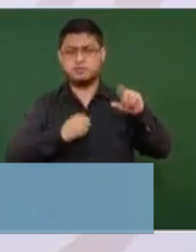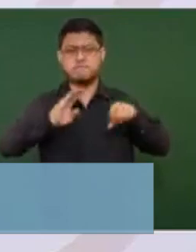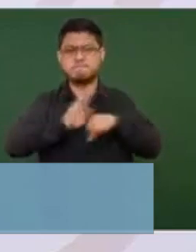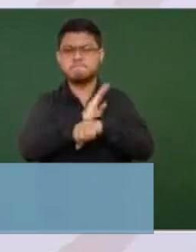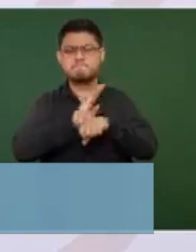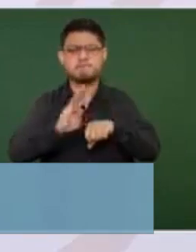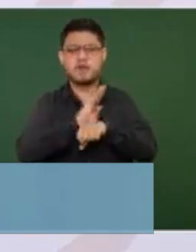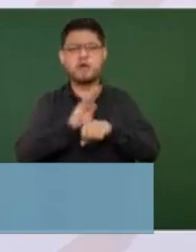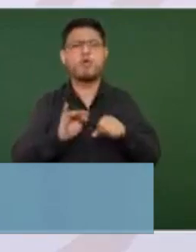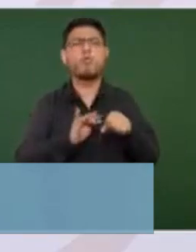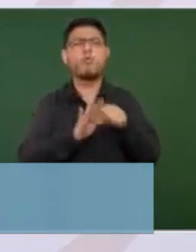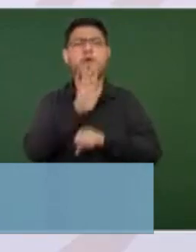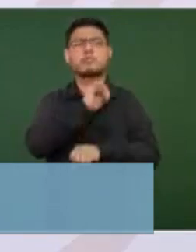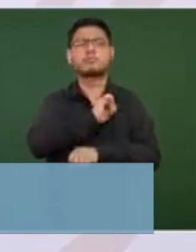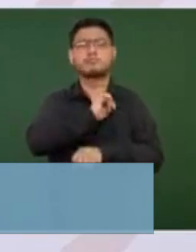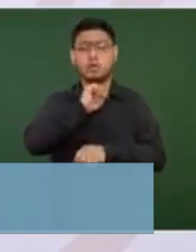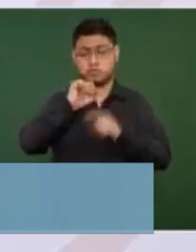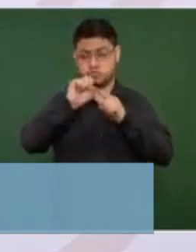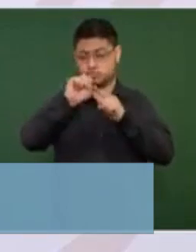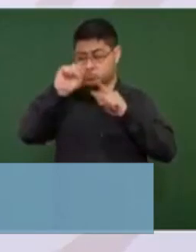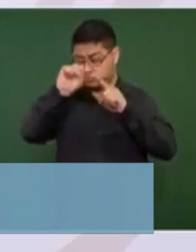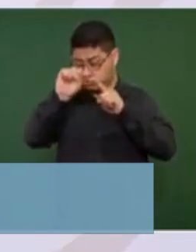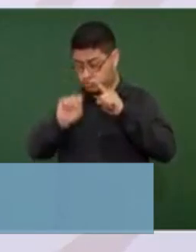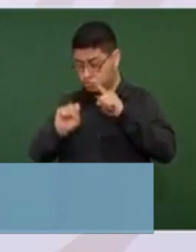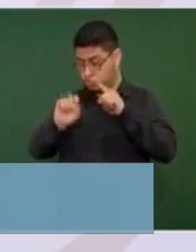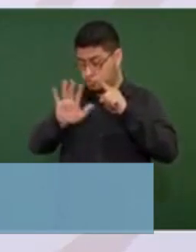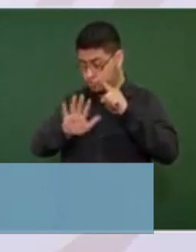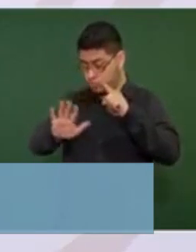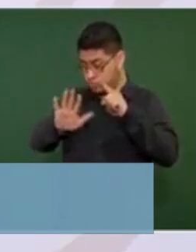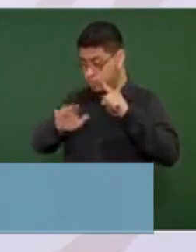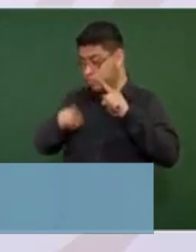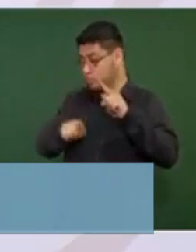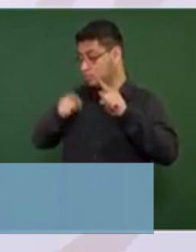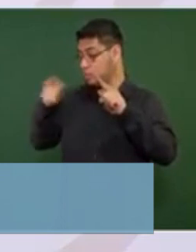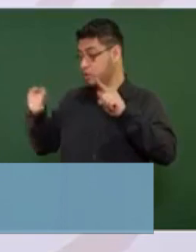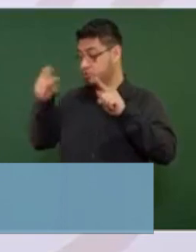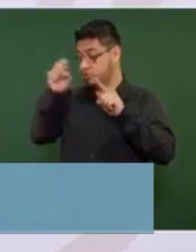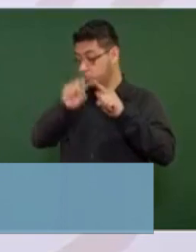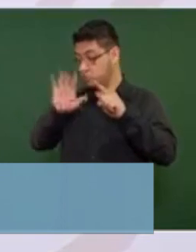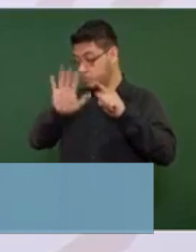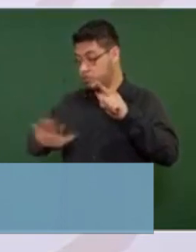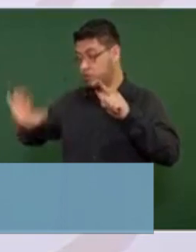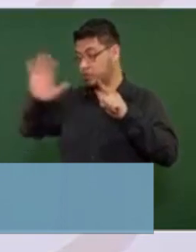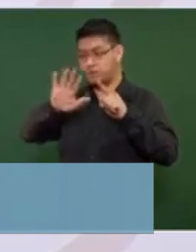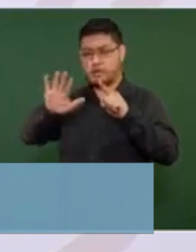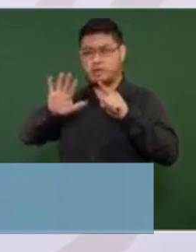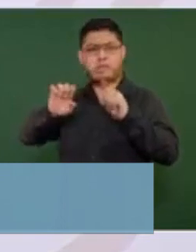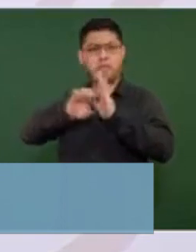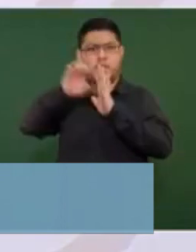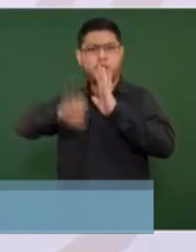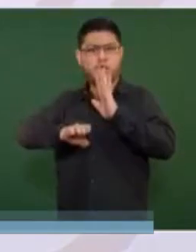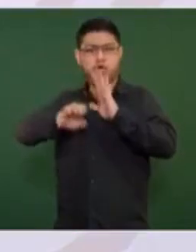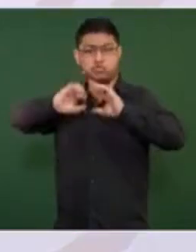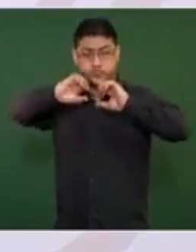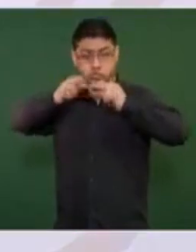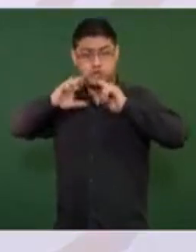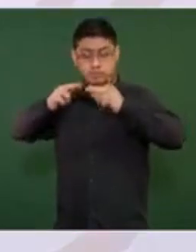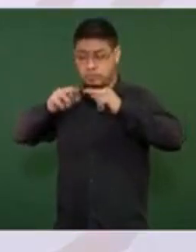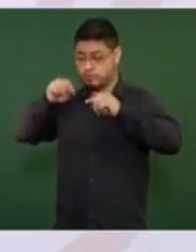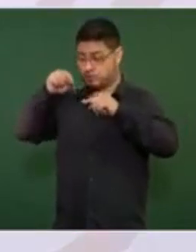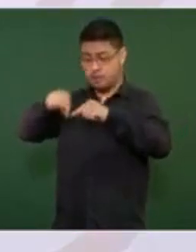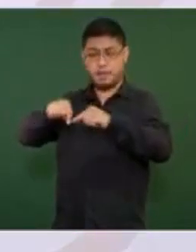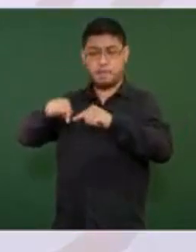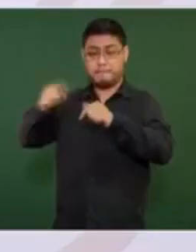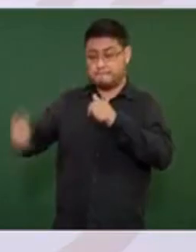los estados del sur y del sureste. Chiapas, por ejemplo, ocupó el primer lugar en